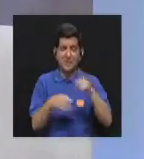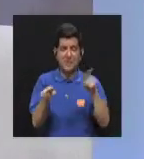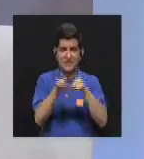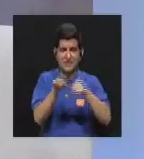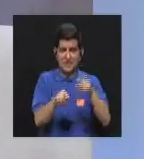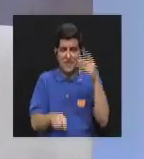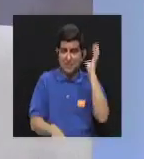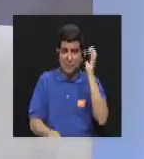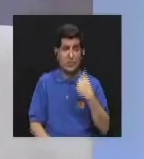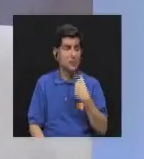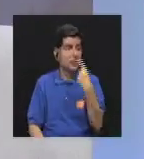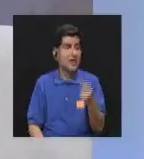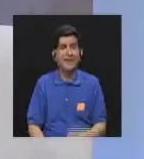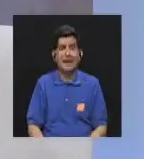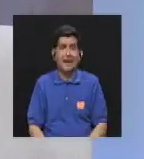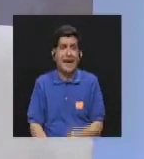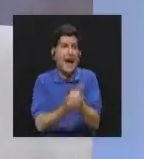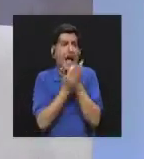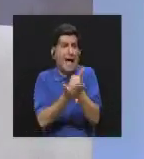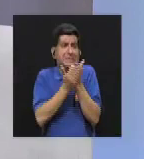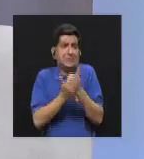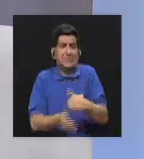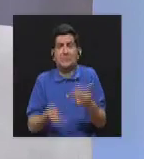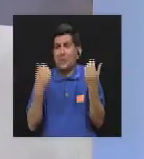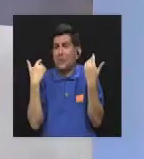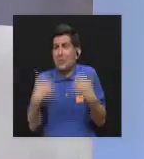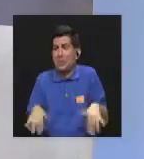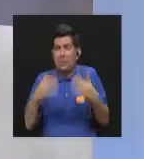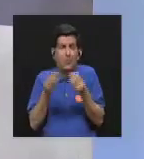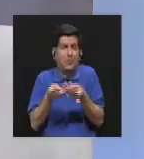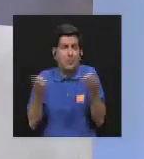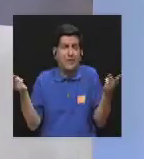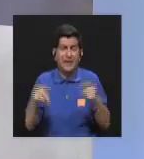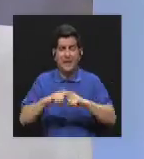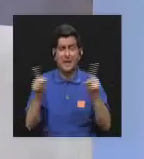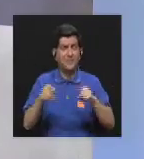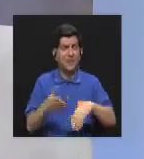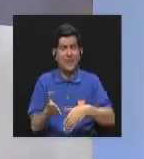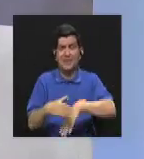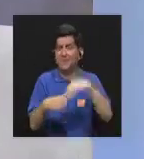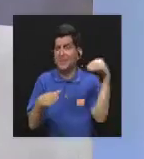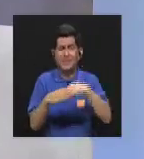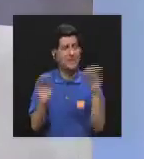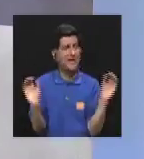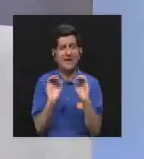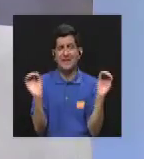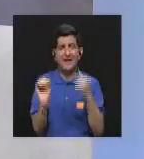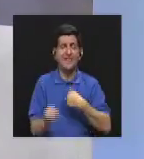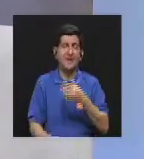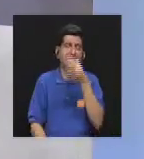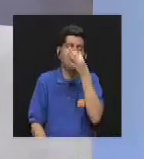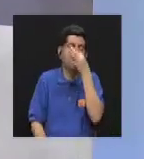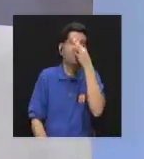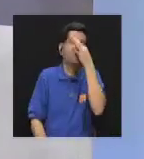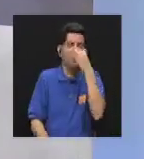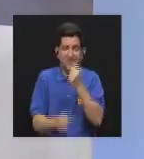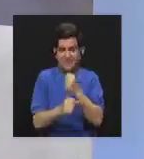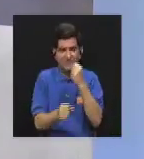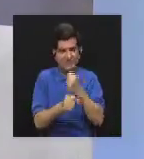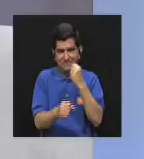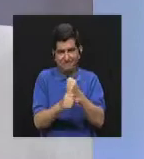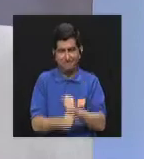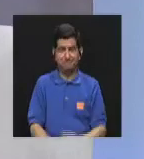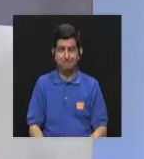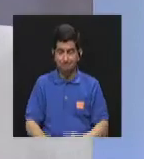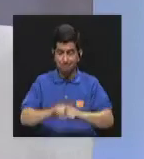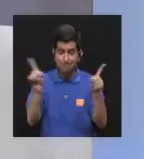yo, ayúdeme porque es tanto de dónde escoger y no queríamos que se quedara nada por fuera, que siempre, ¿verdad? Uno se enamora de su trabajo. Por